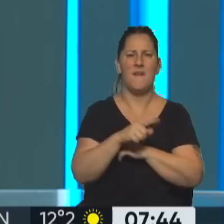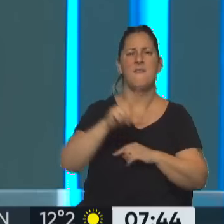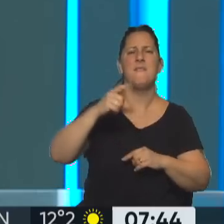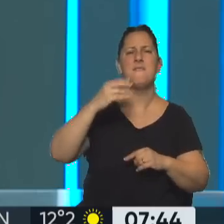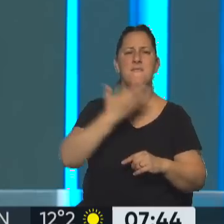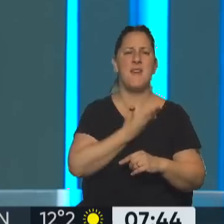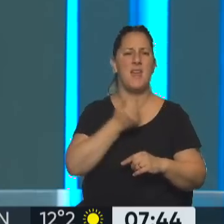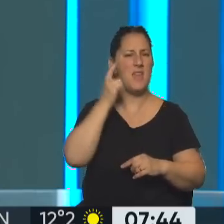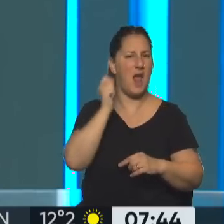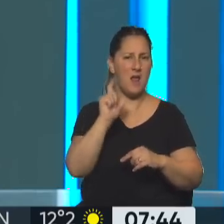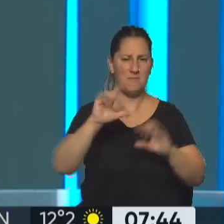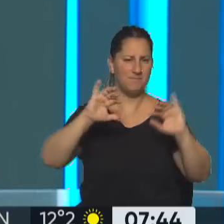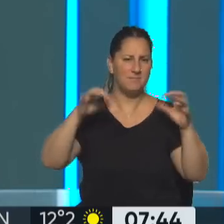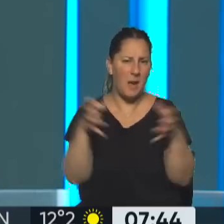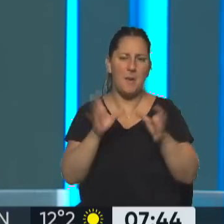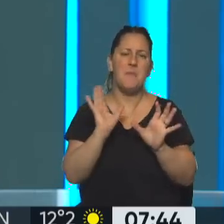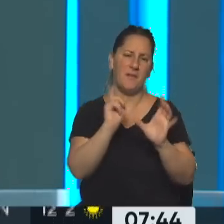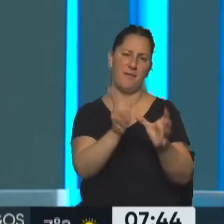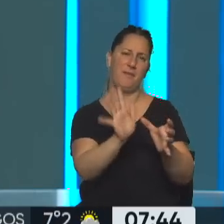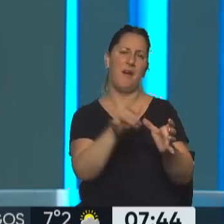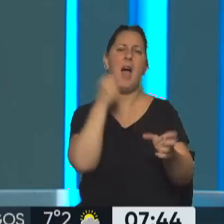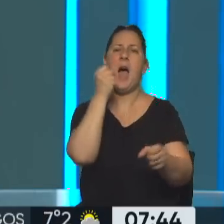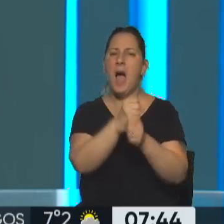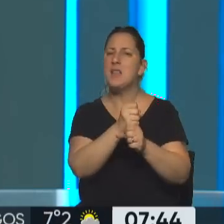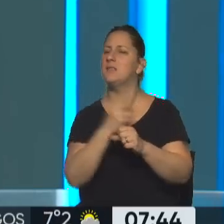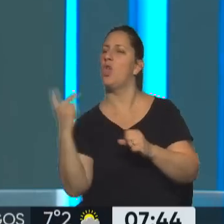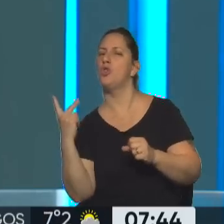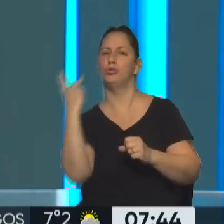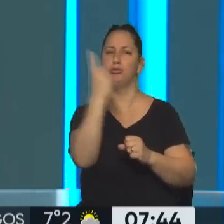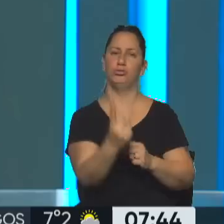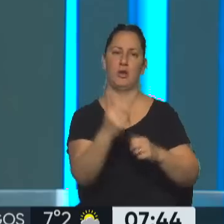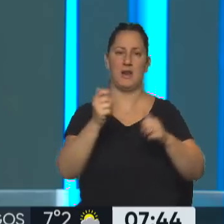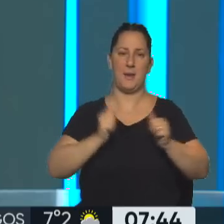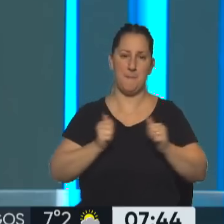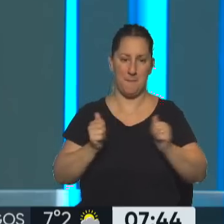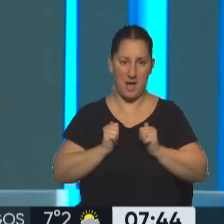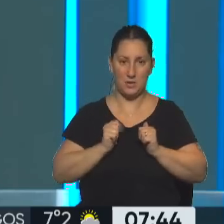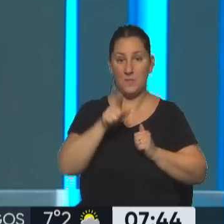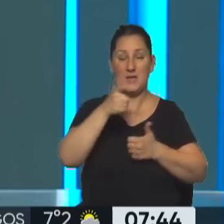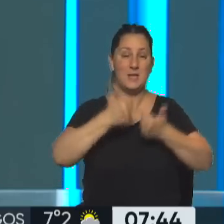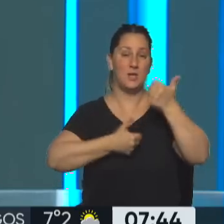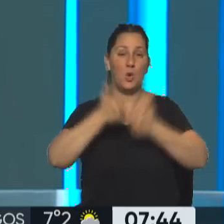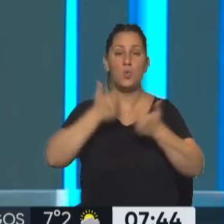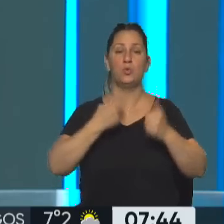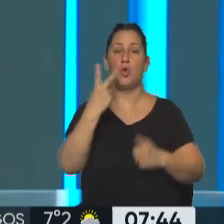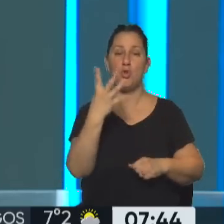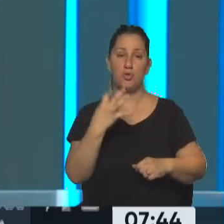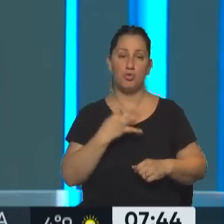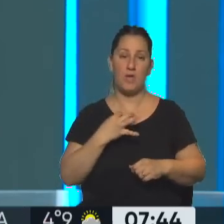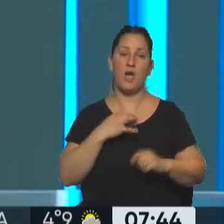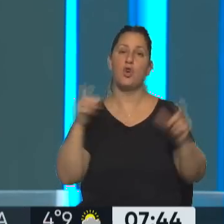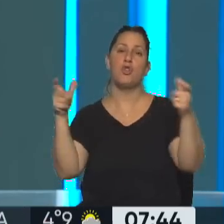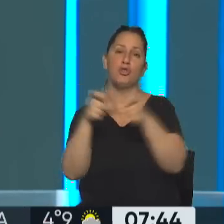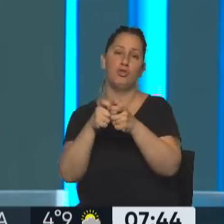Federal, pero sigan estando ahí hasta que nombren a los reemplazantes definitivos. Ese concurso lleva 2 años en el Consejo de